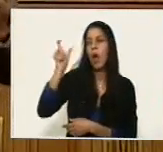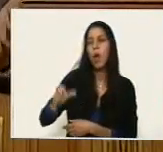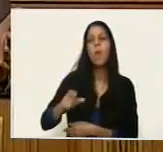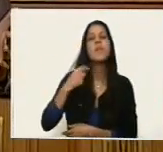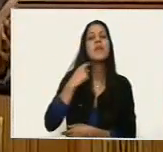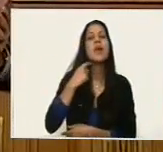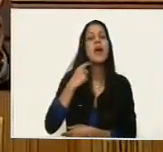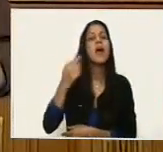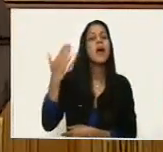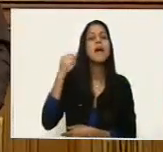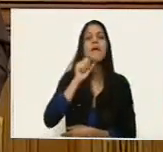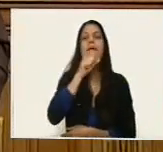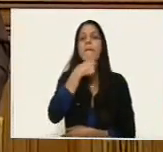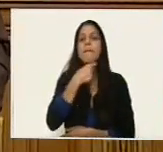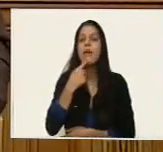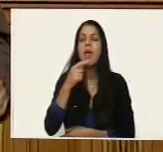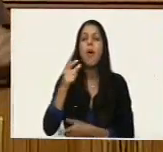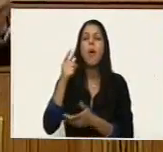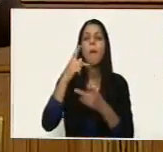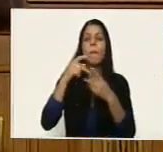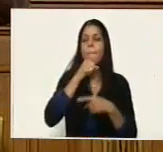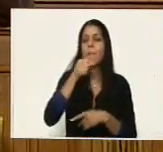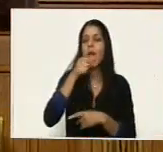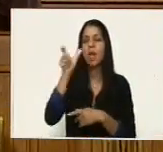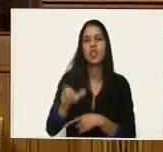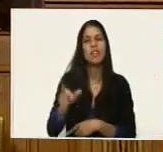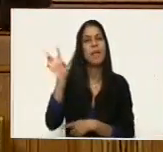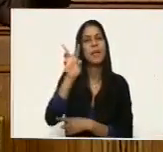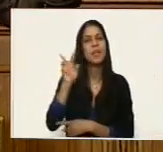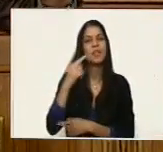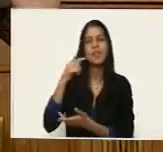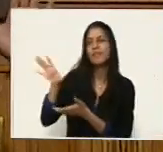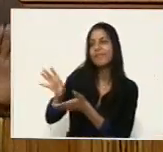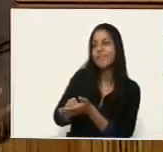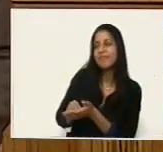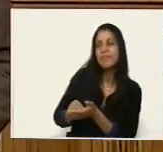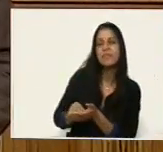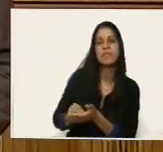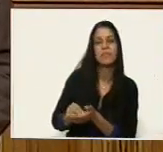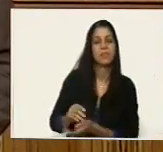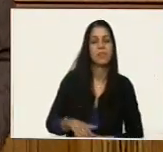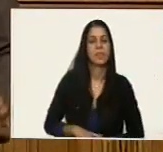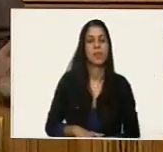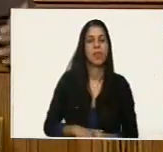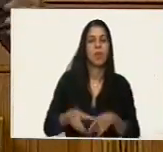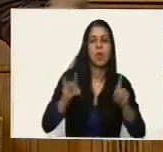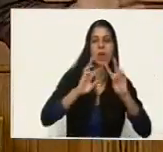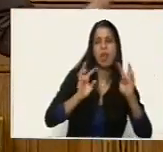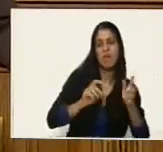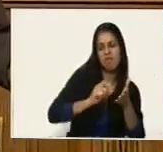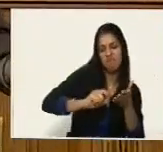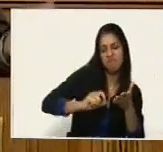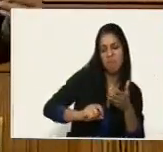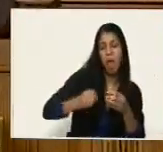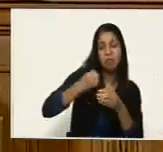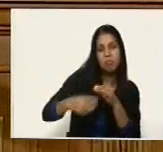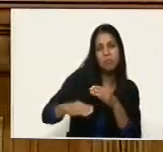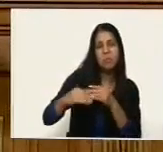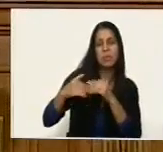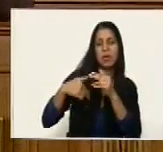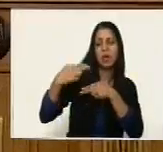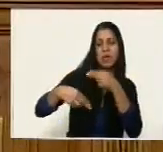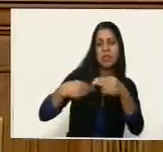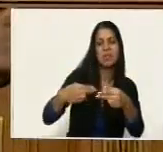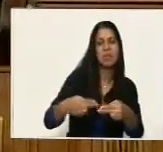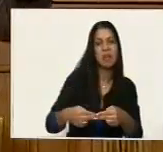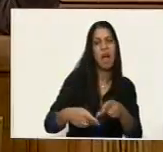venezolano, periodista, Cotepa Delgado. El lema de él es: escribe que algo queda. Y eso es lo que hace uno. Uno escribe y deja